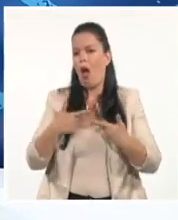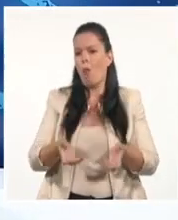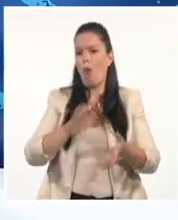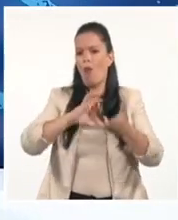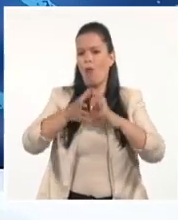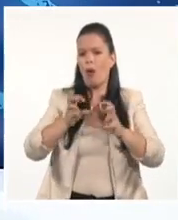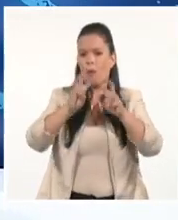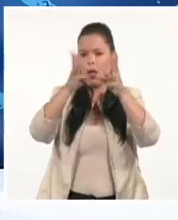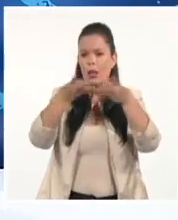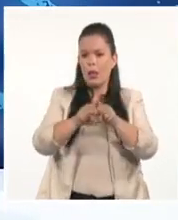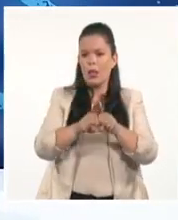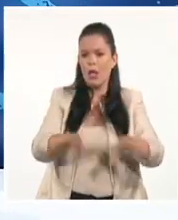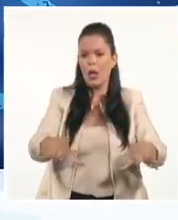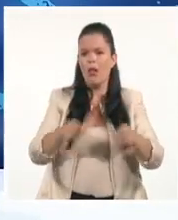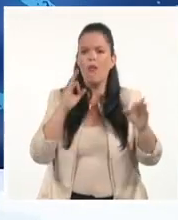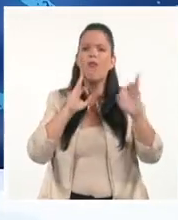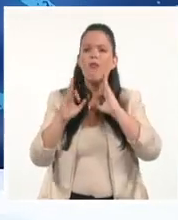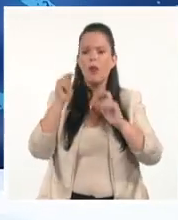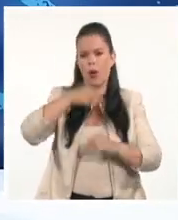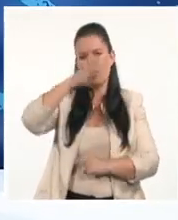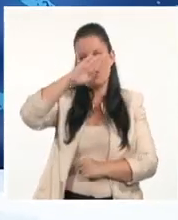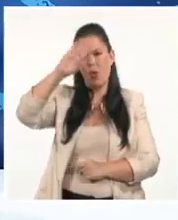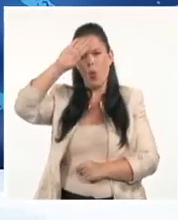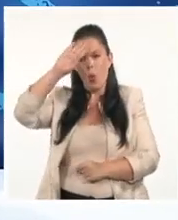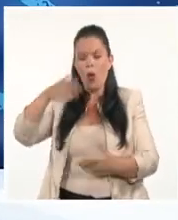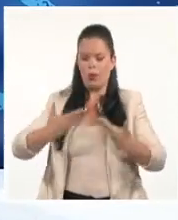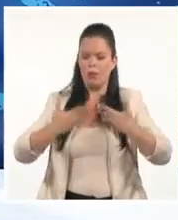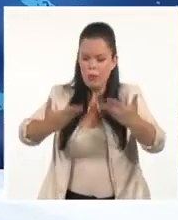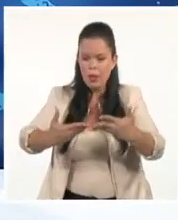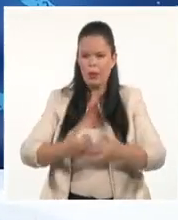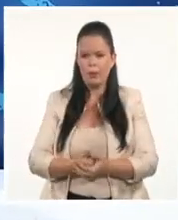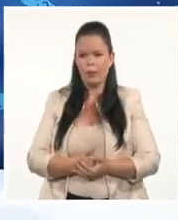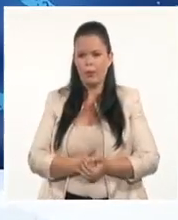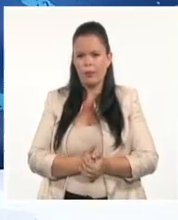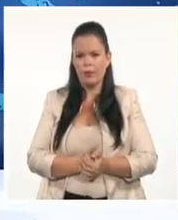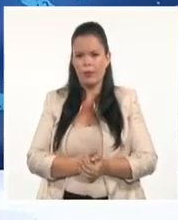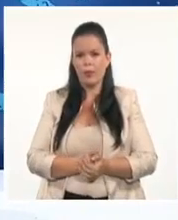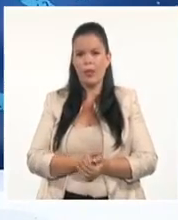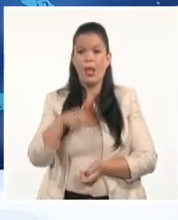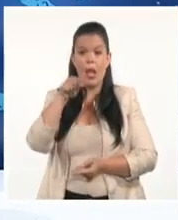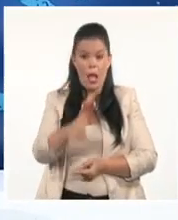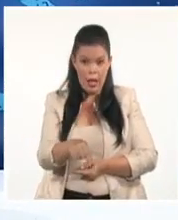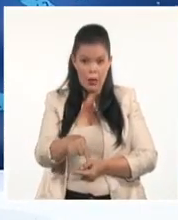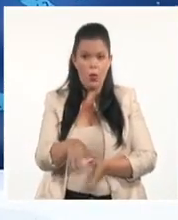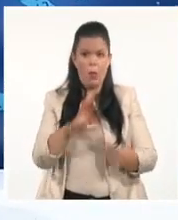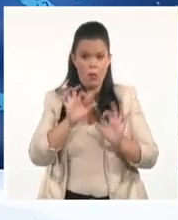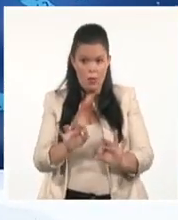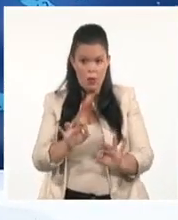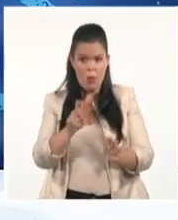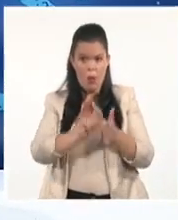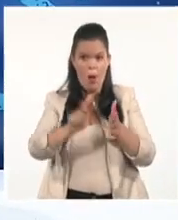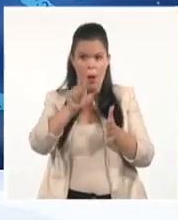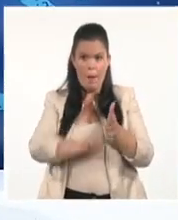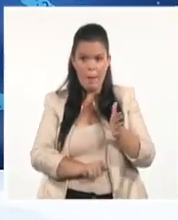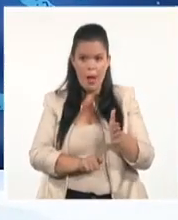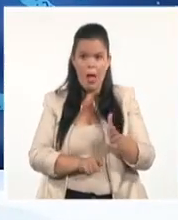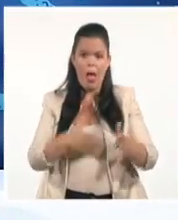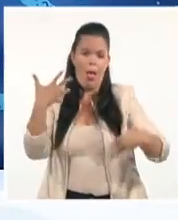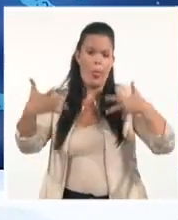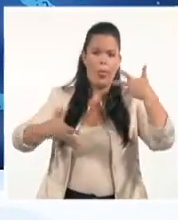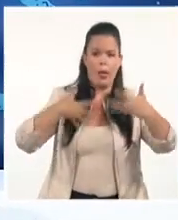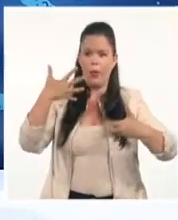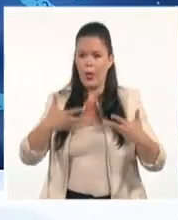próximas horas varias demostraciones de respaldo popular. Estas actividades, que tendrán una limitada participación de personas y se realizarán